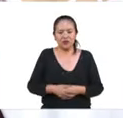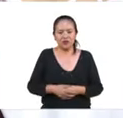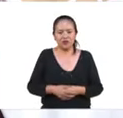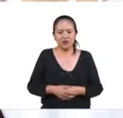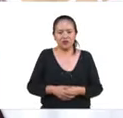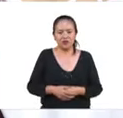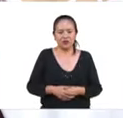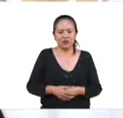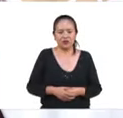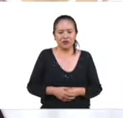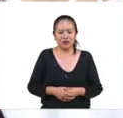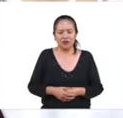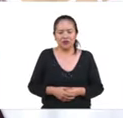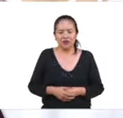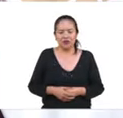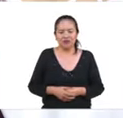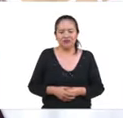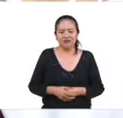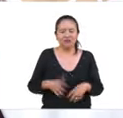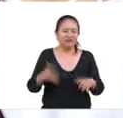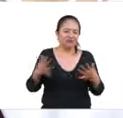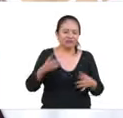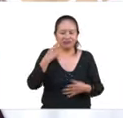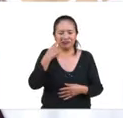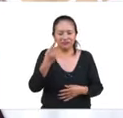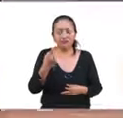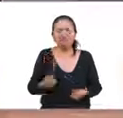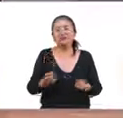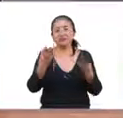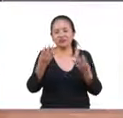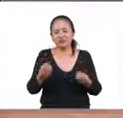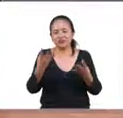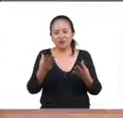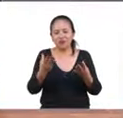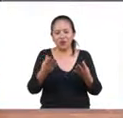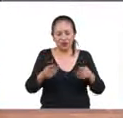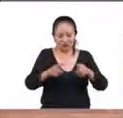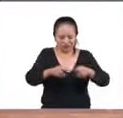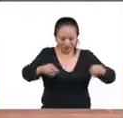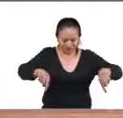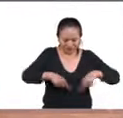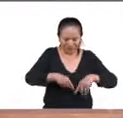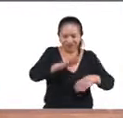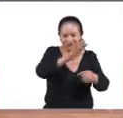y han sido, no, a ver si le checan cuántos fueron los registros que se cerraron,